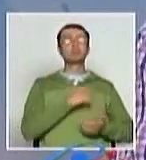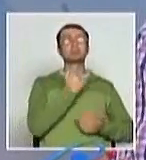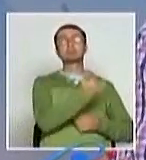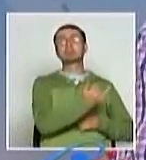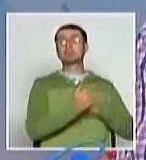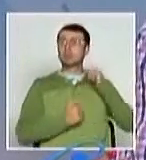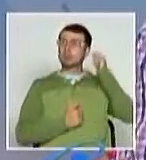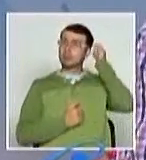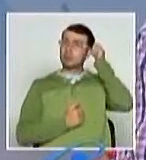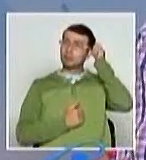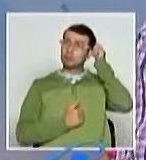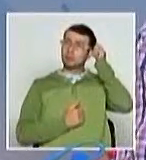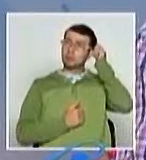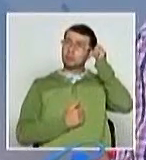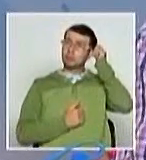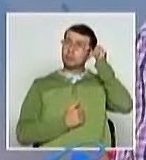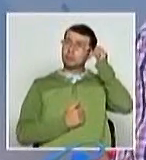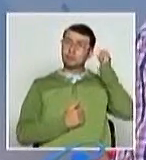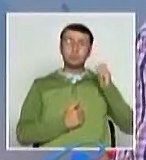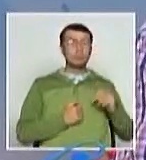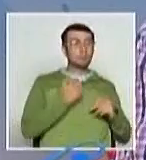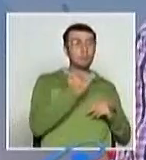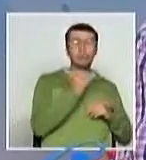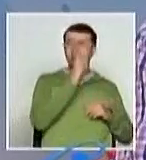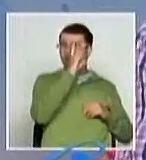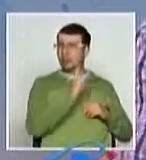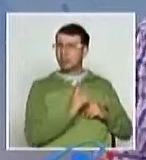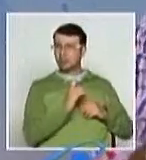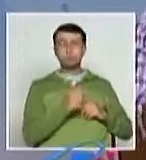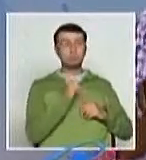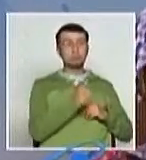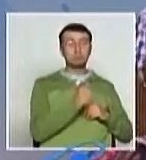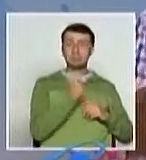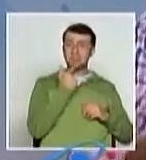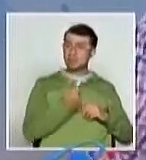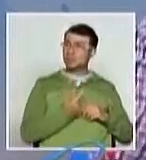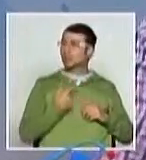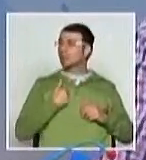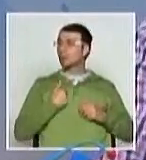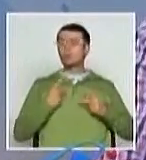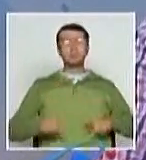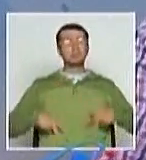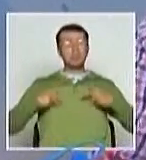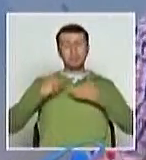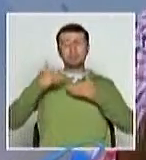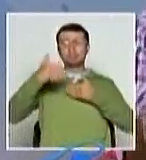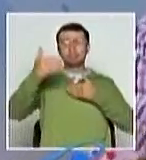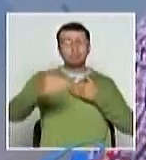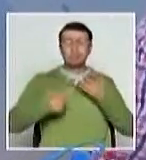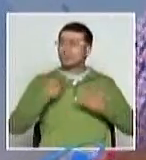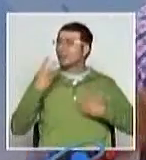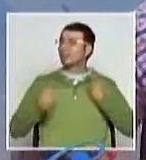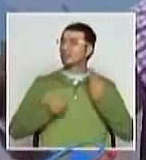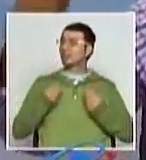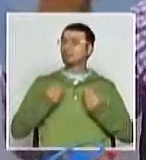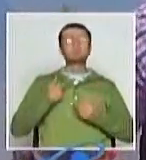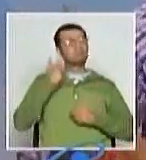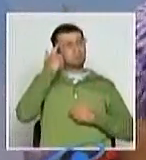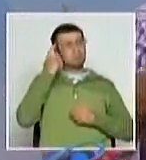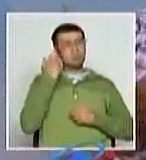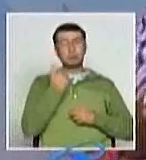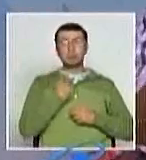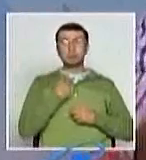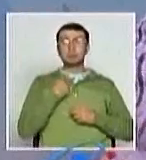sus espaldas está la toma de decisión de decir qué voy a hacer el resto de mi vida yo voy a ser médico yo voy a ser